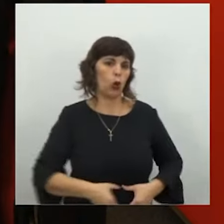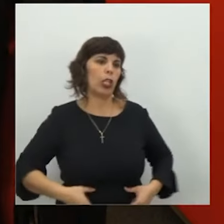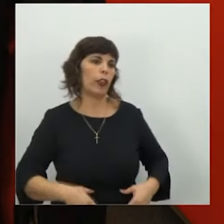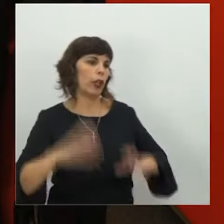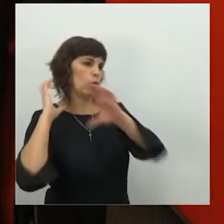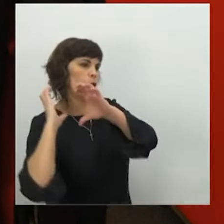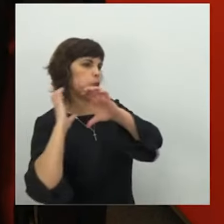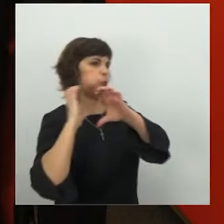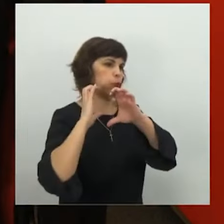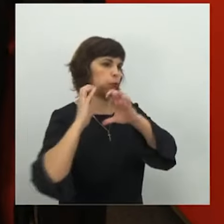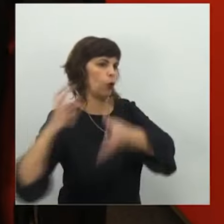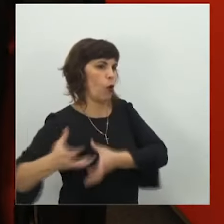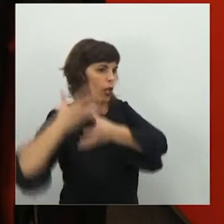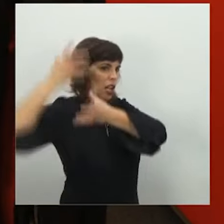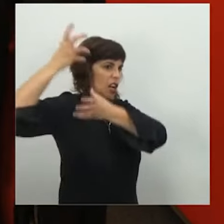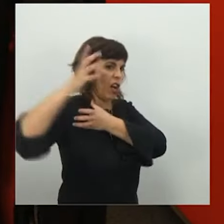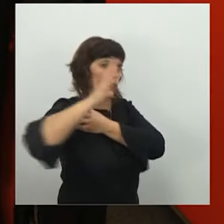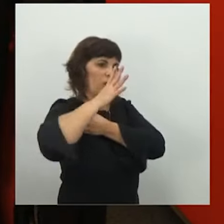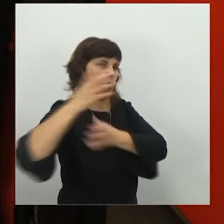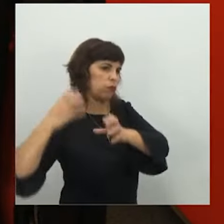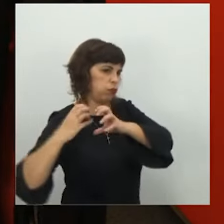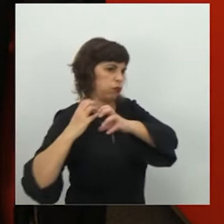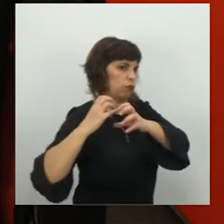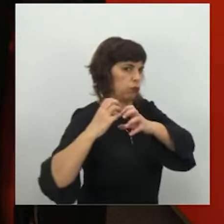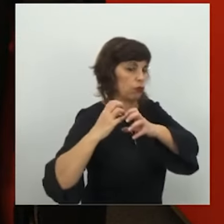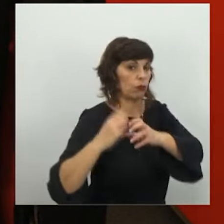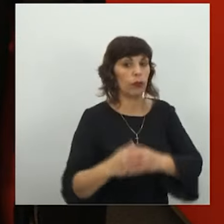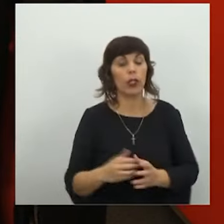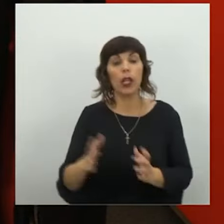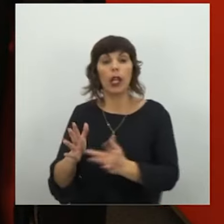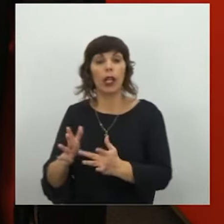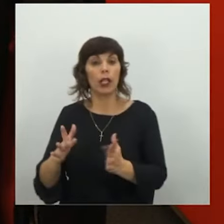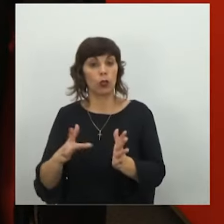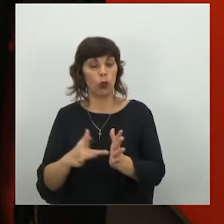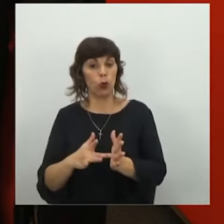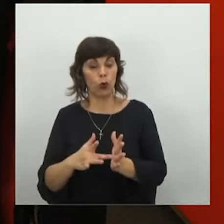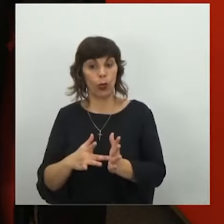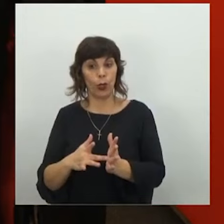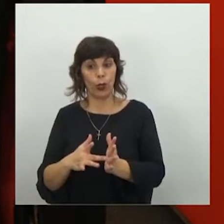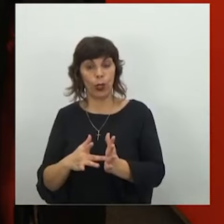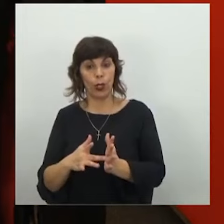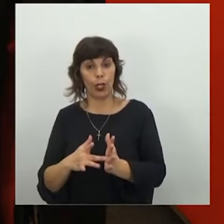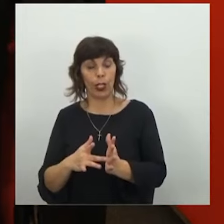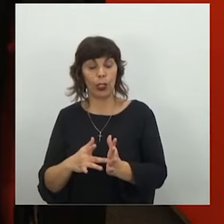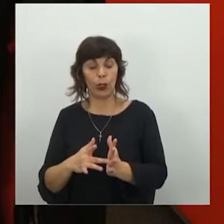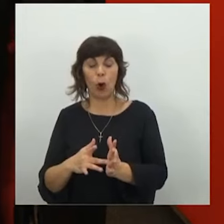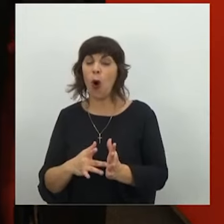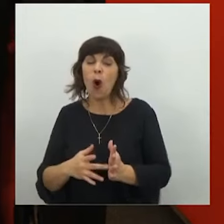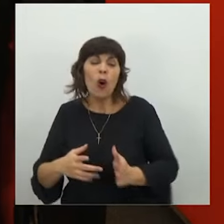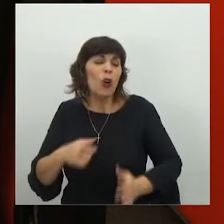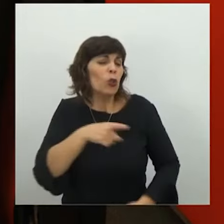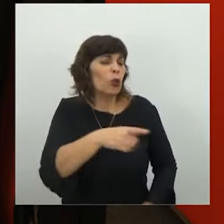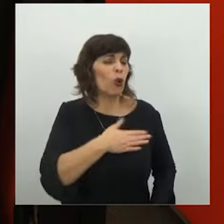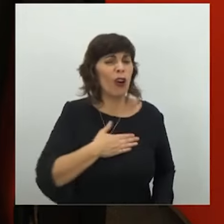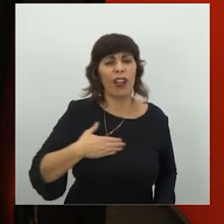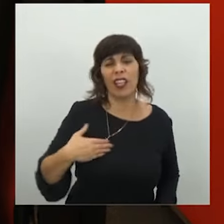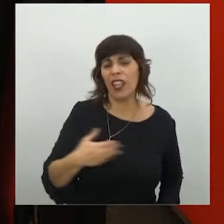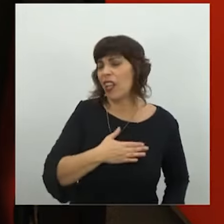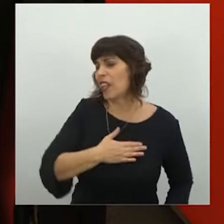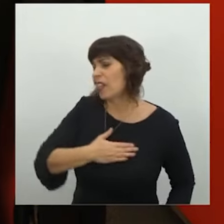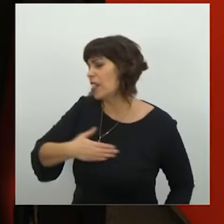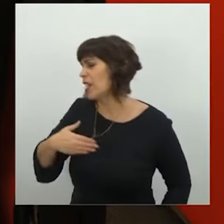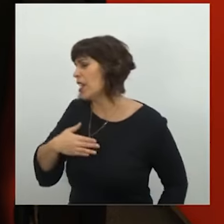procesiones, pero Jesucristo es el cumplimiento de todo deseo humano, de todas las